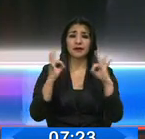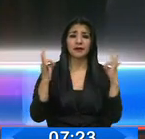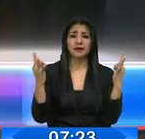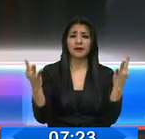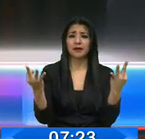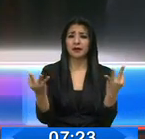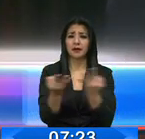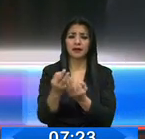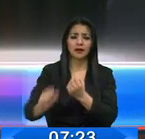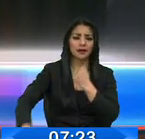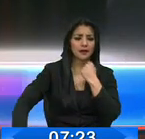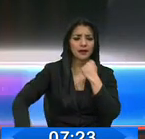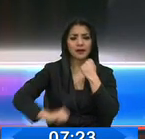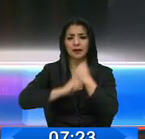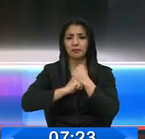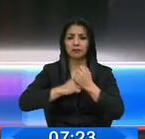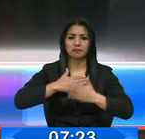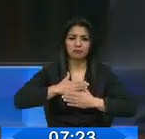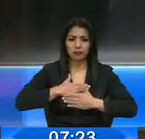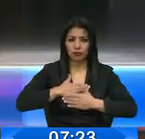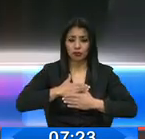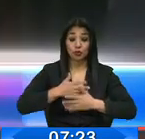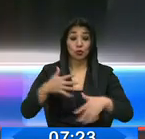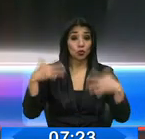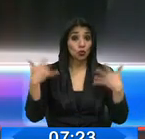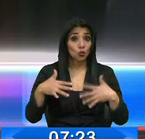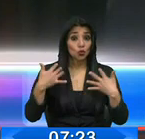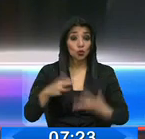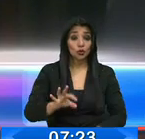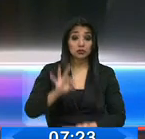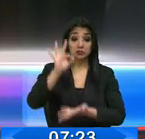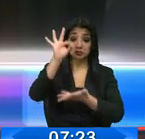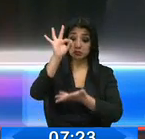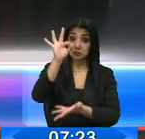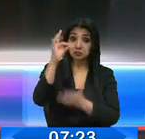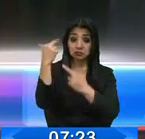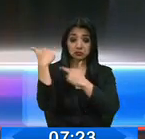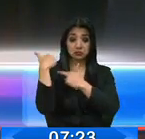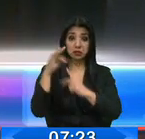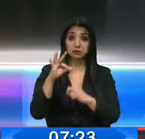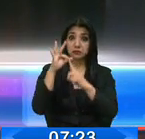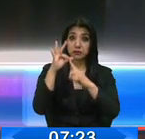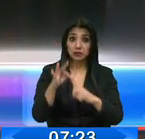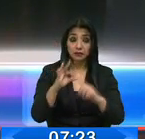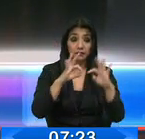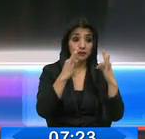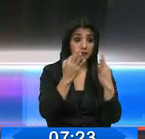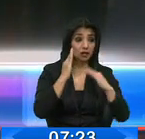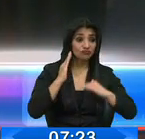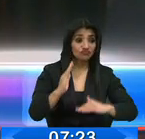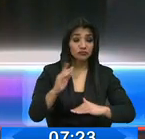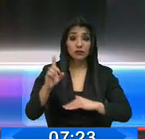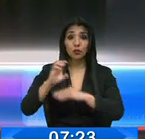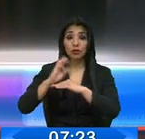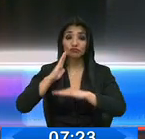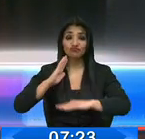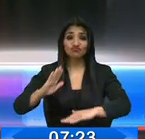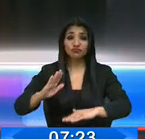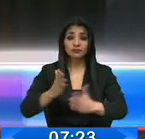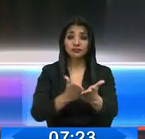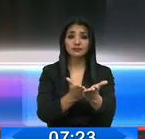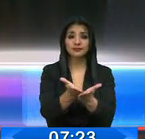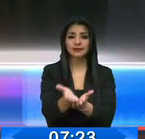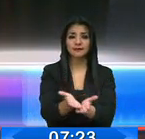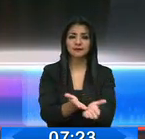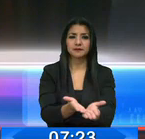el apoyo brindado ante este inmenso desafío. Mi compromiso con ellos y con el país es servir